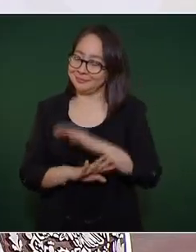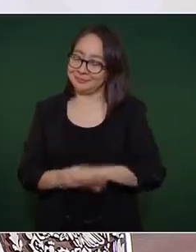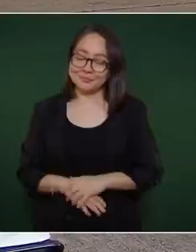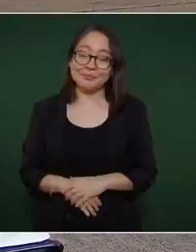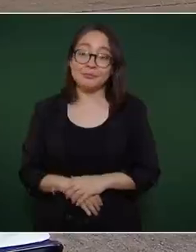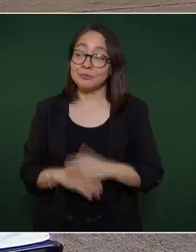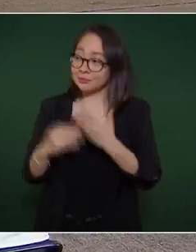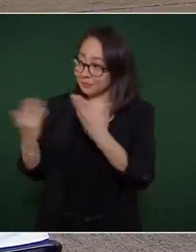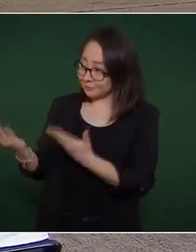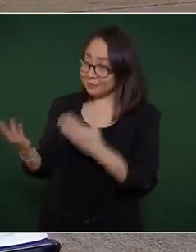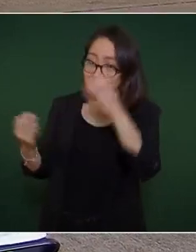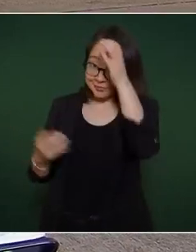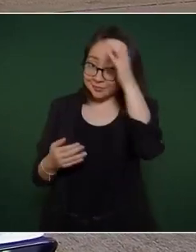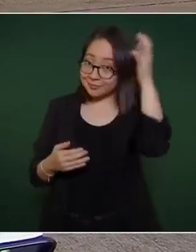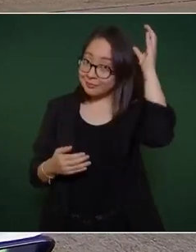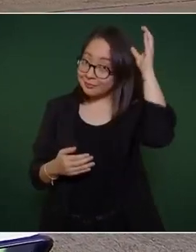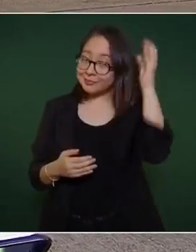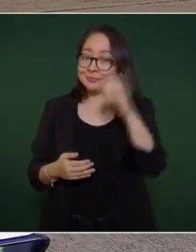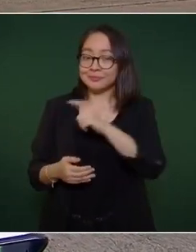¿Cuitlagua?